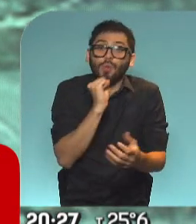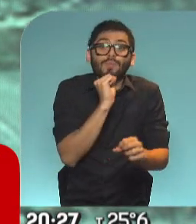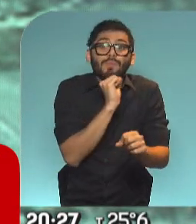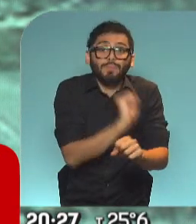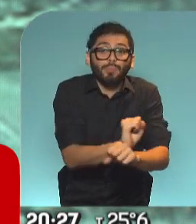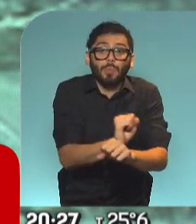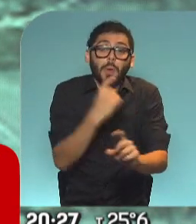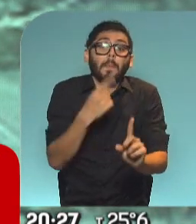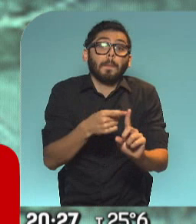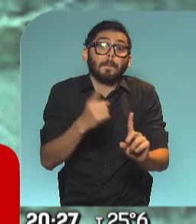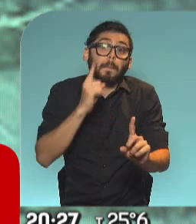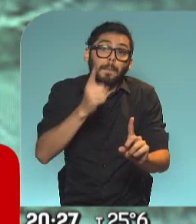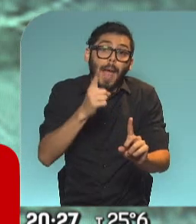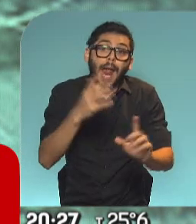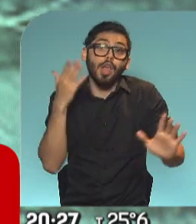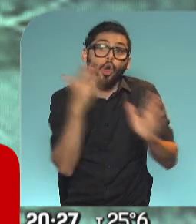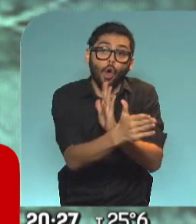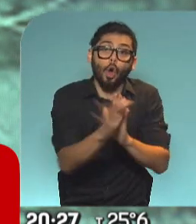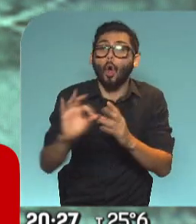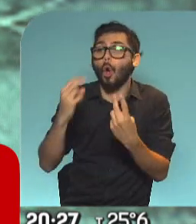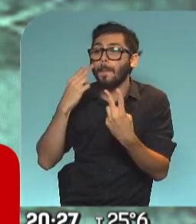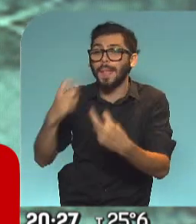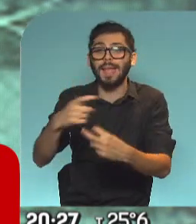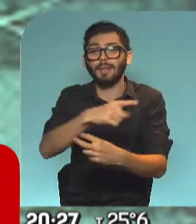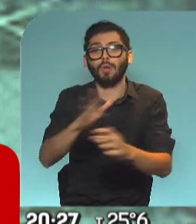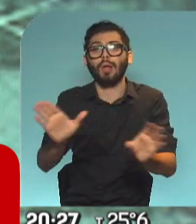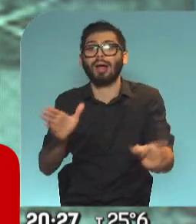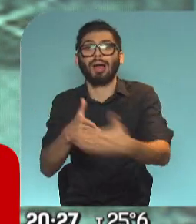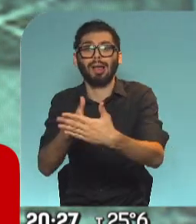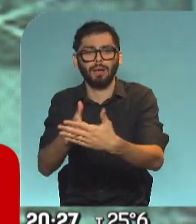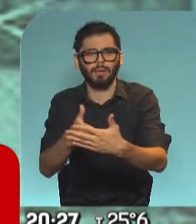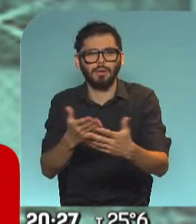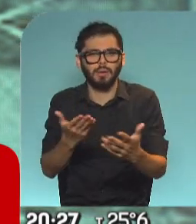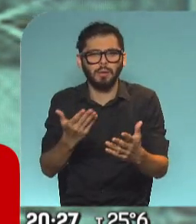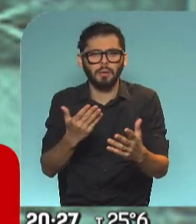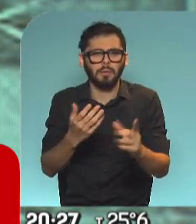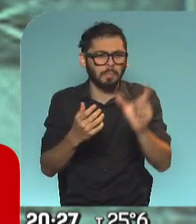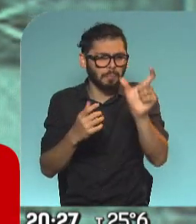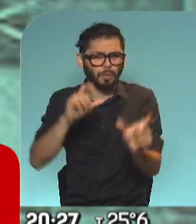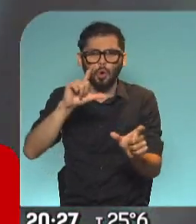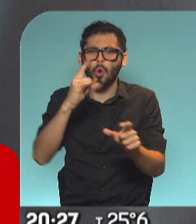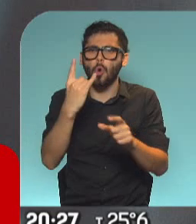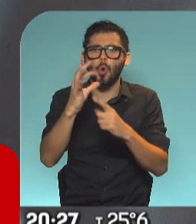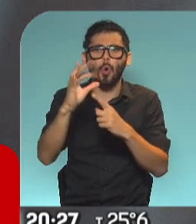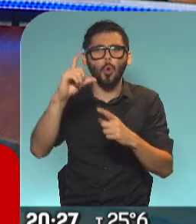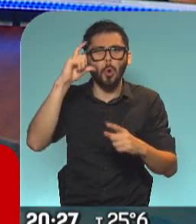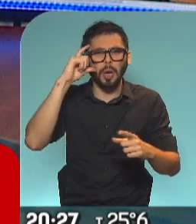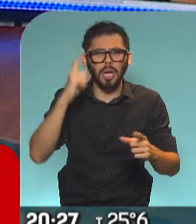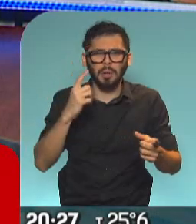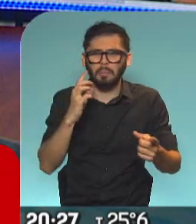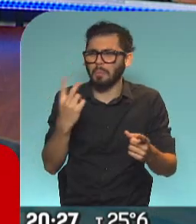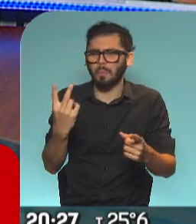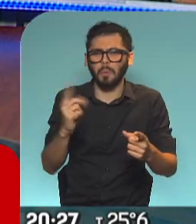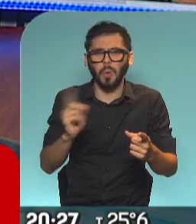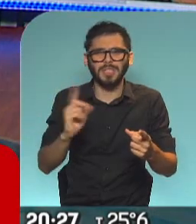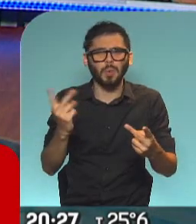el peligro de fuga o de entorpecimiento de la investigación. Ninguna de las dos variables se da con Luque. ¿Y por qué se pide la exención? ¿Acaso por